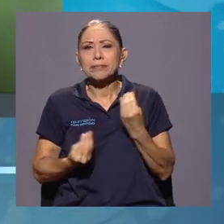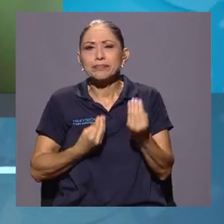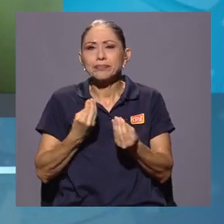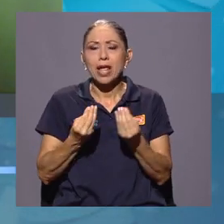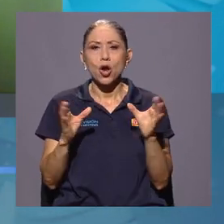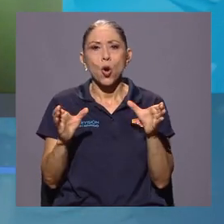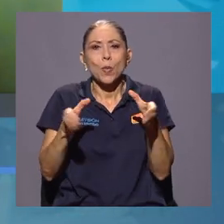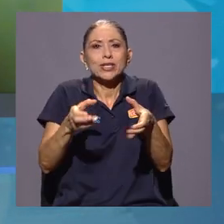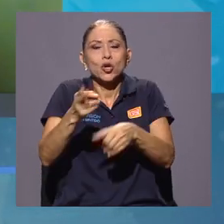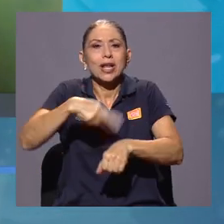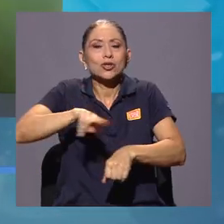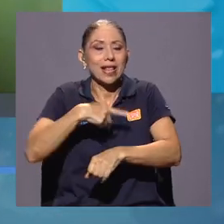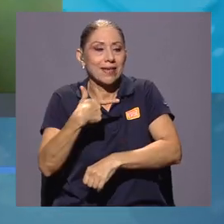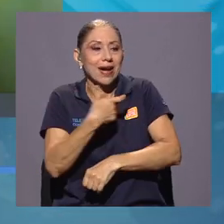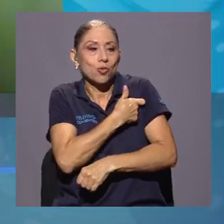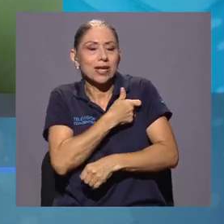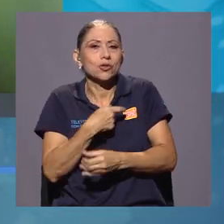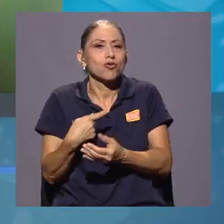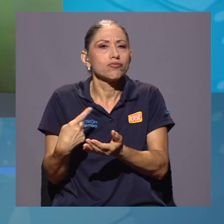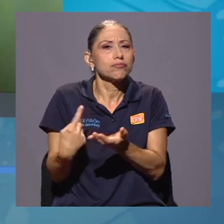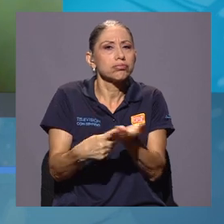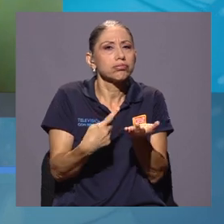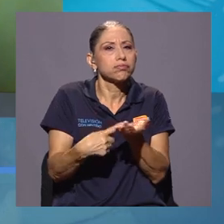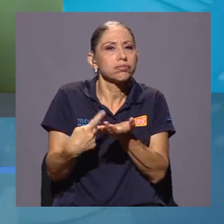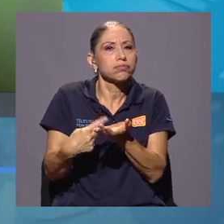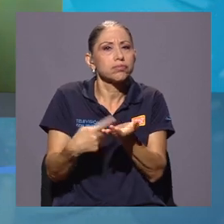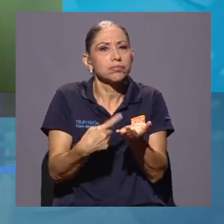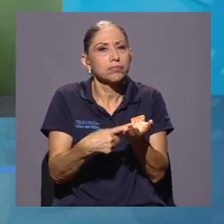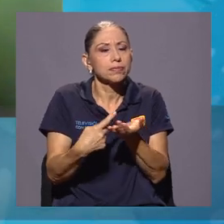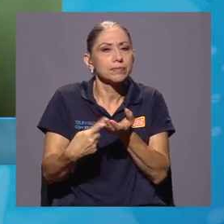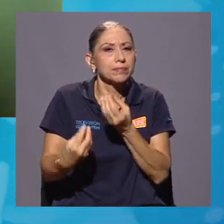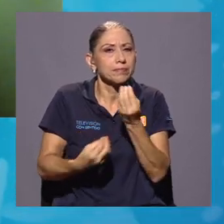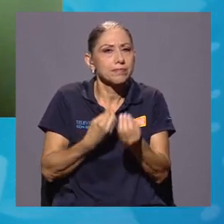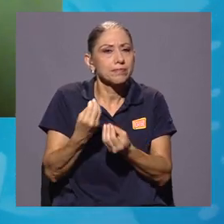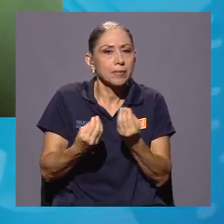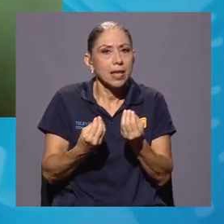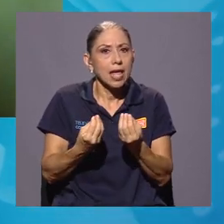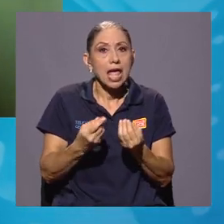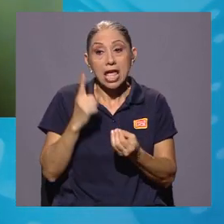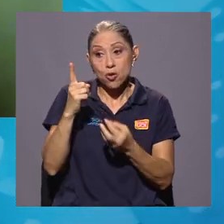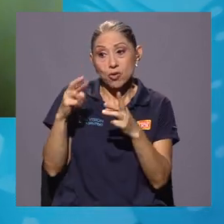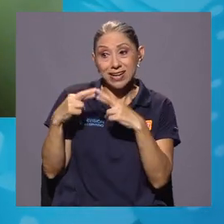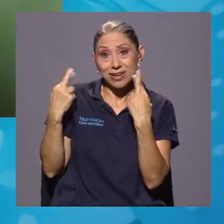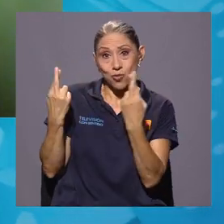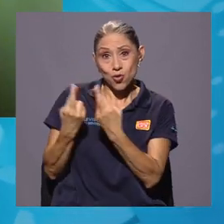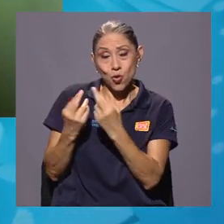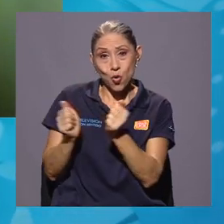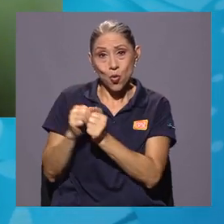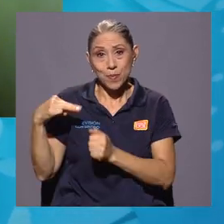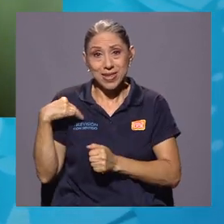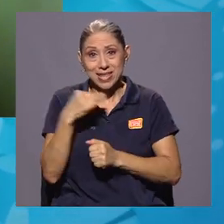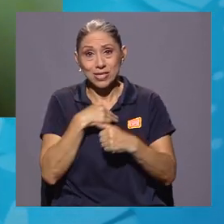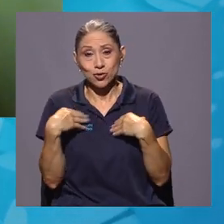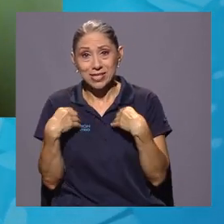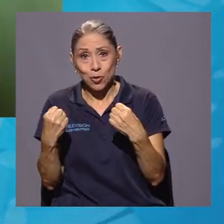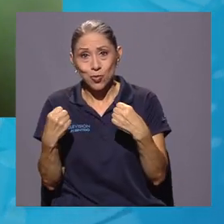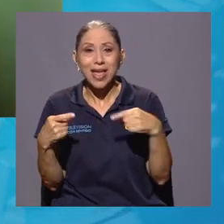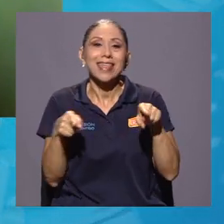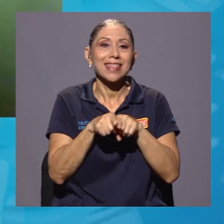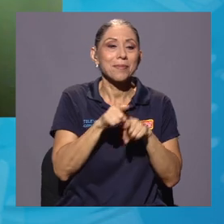discusión en la Comisión Nacional de Vacunación por solicitud de la caja y en una reunión que se sostuvo con el ministro de